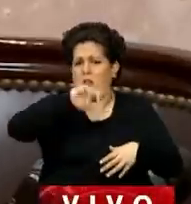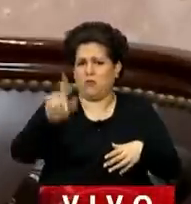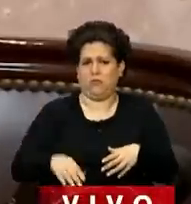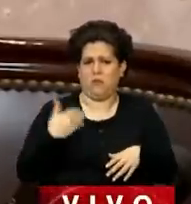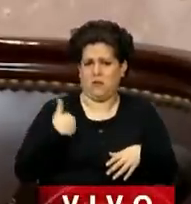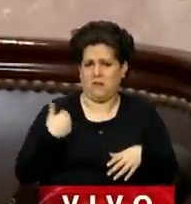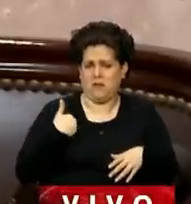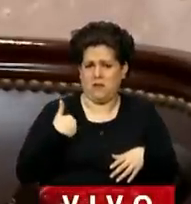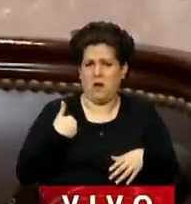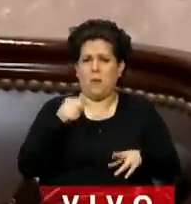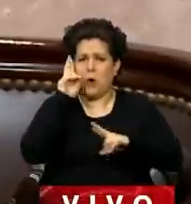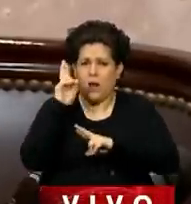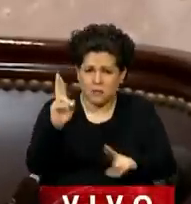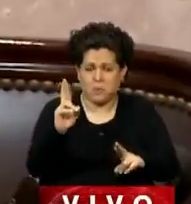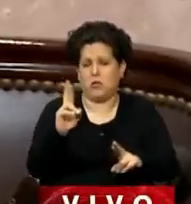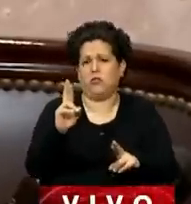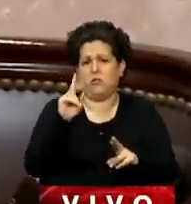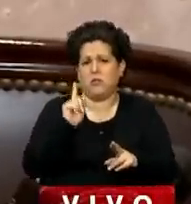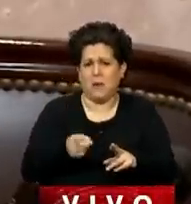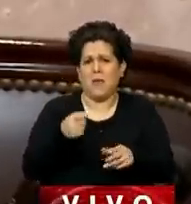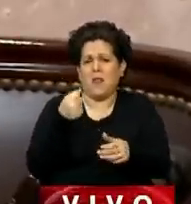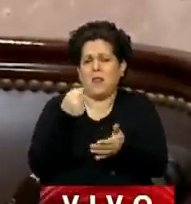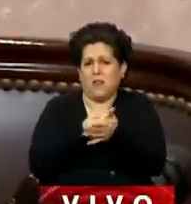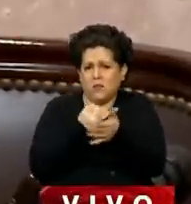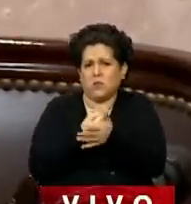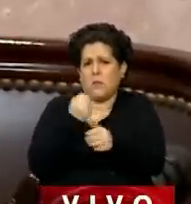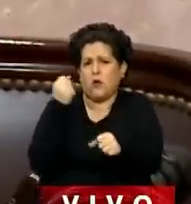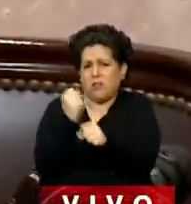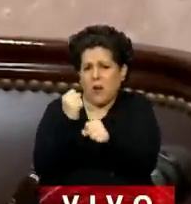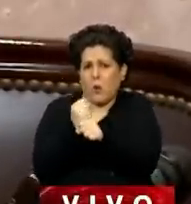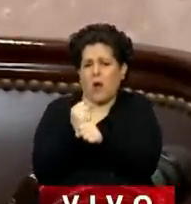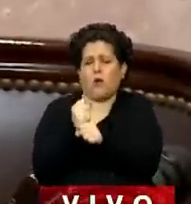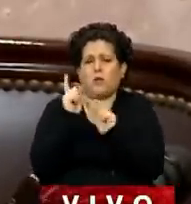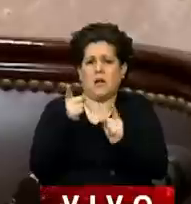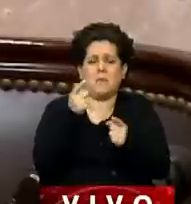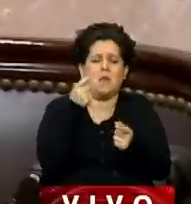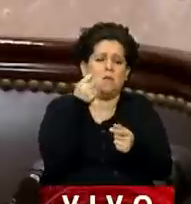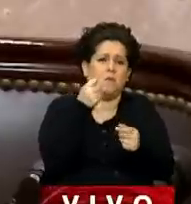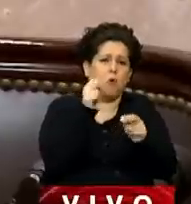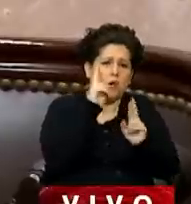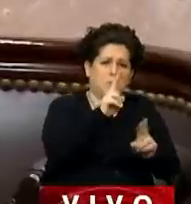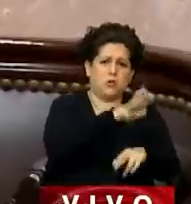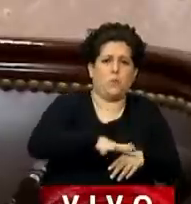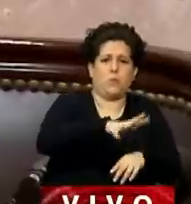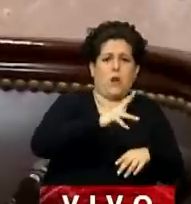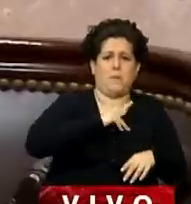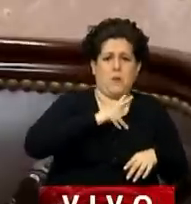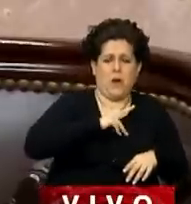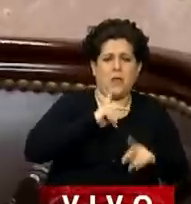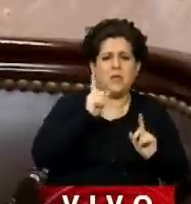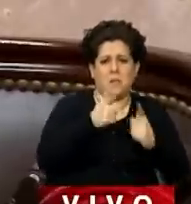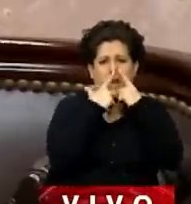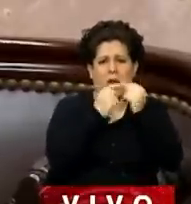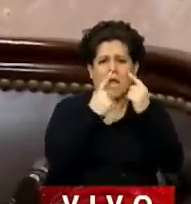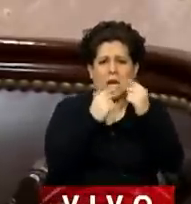por el respeto al derecho a trabajar y a la propiedad privada y seguiremos reclamando cuando se